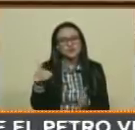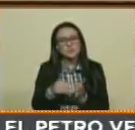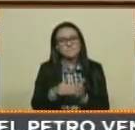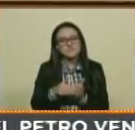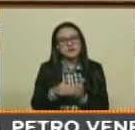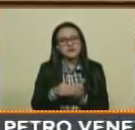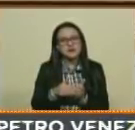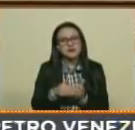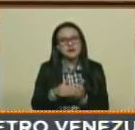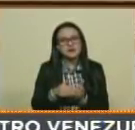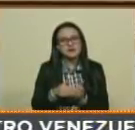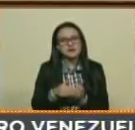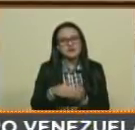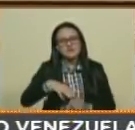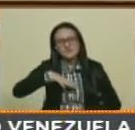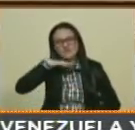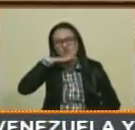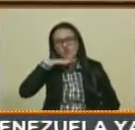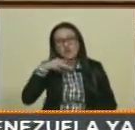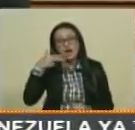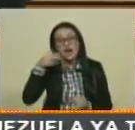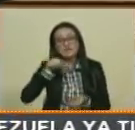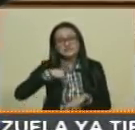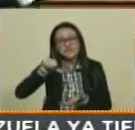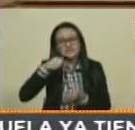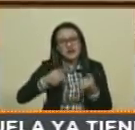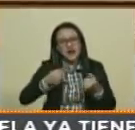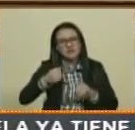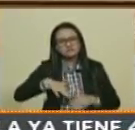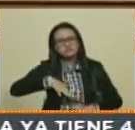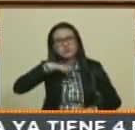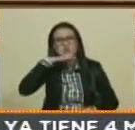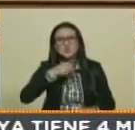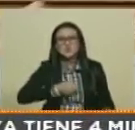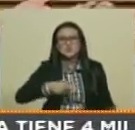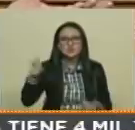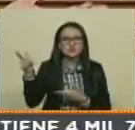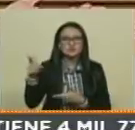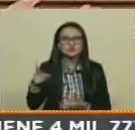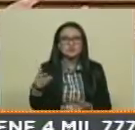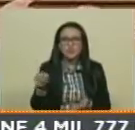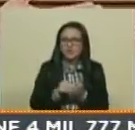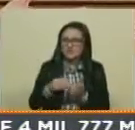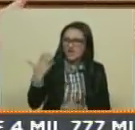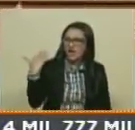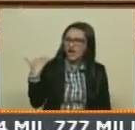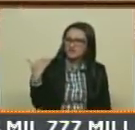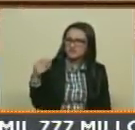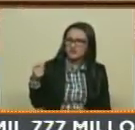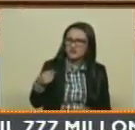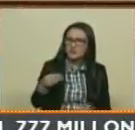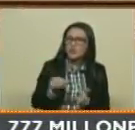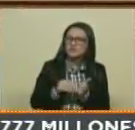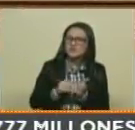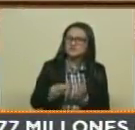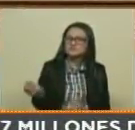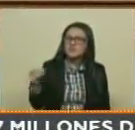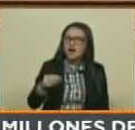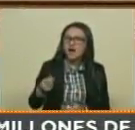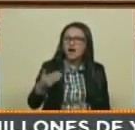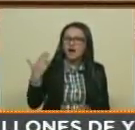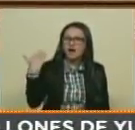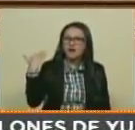de diésel. ¿Cuántas veces no lo habrían hecho antes? cabe esa pregunta, presidenta.